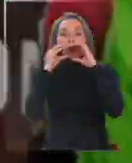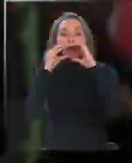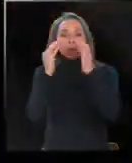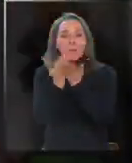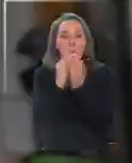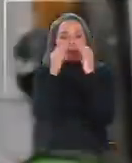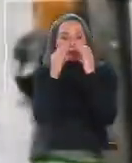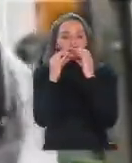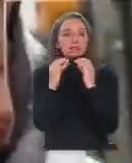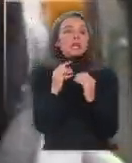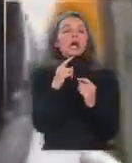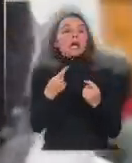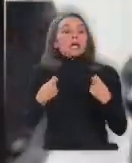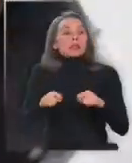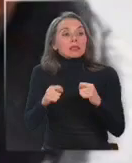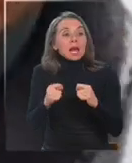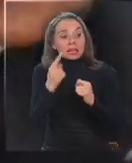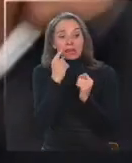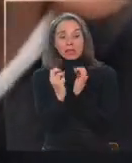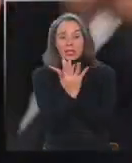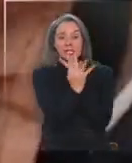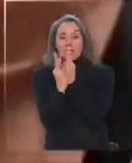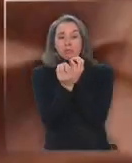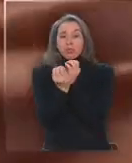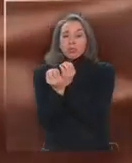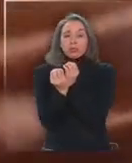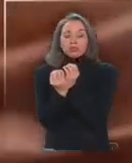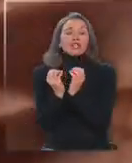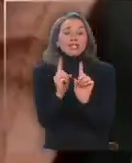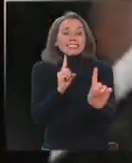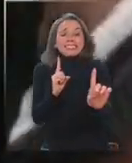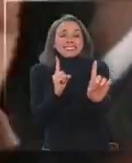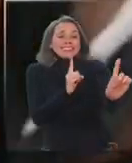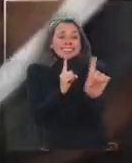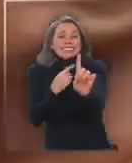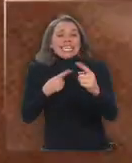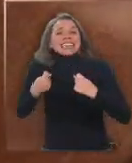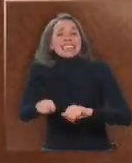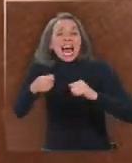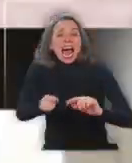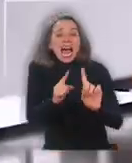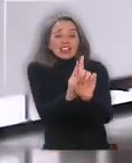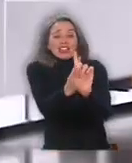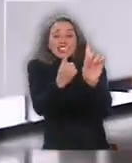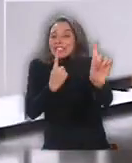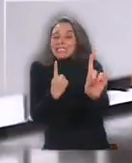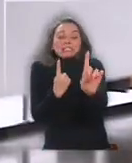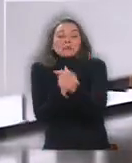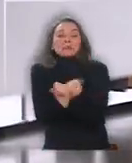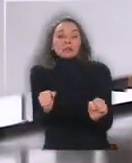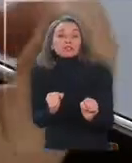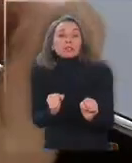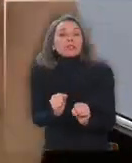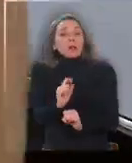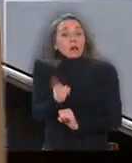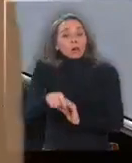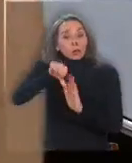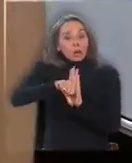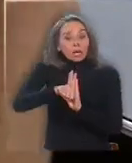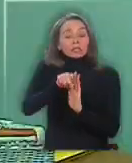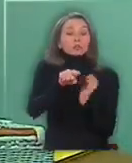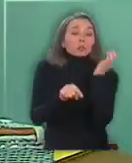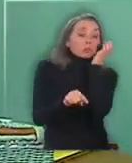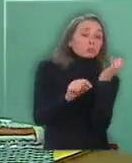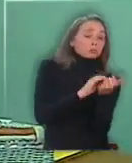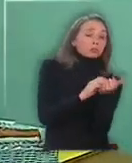No hace lo que puede tratar de evitar la aglomeración. Sin embargo, trato de mantenerme alejado, pero es imposible. En tiempos de cuarentena, es cosa de pedirlas